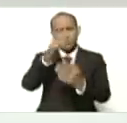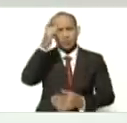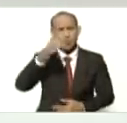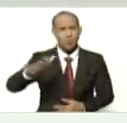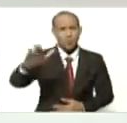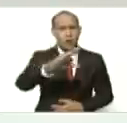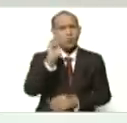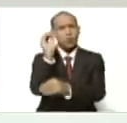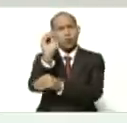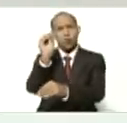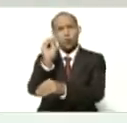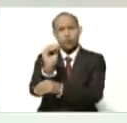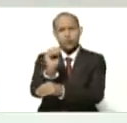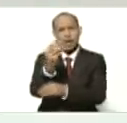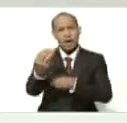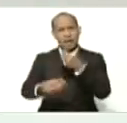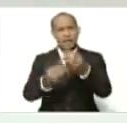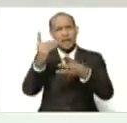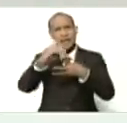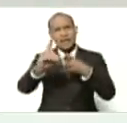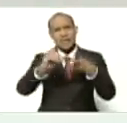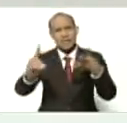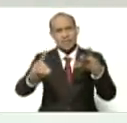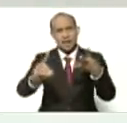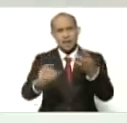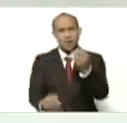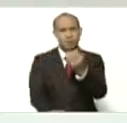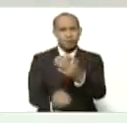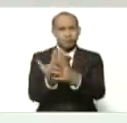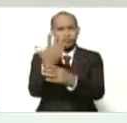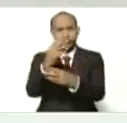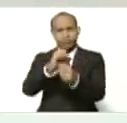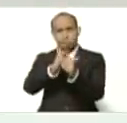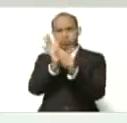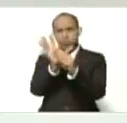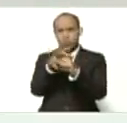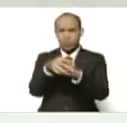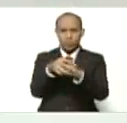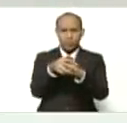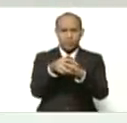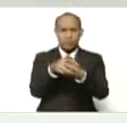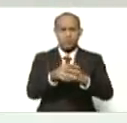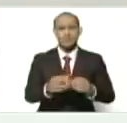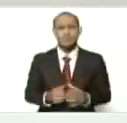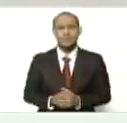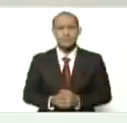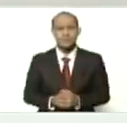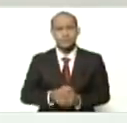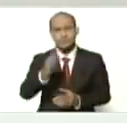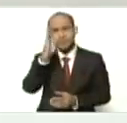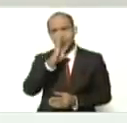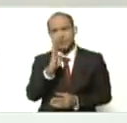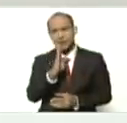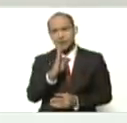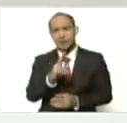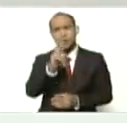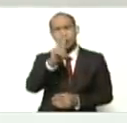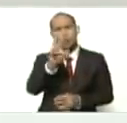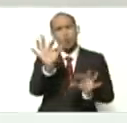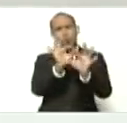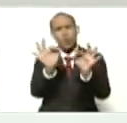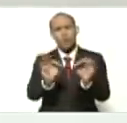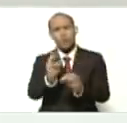de lo que implica la aparición en venezuela la circulación de la variante brasilera en sus dos expresiones